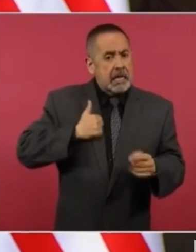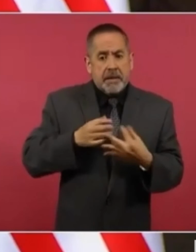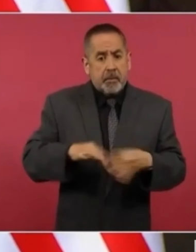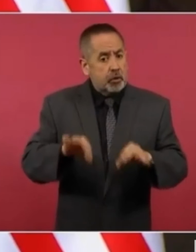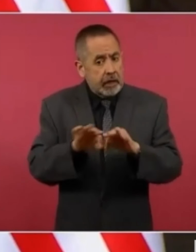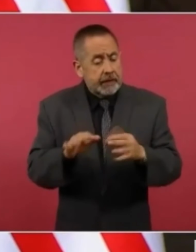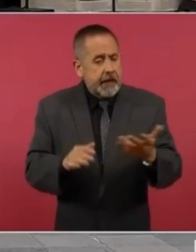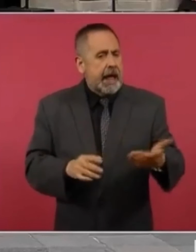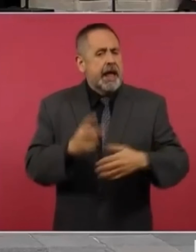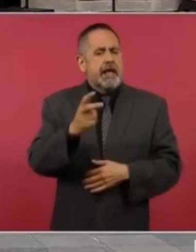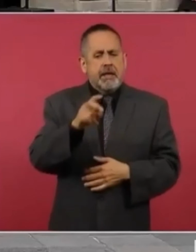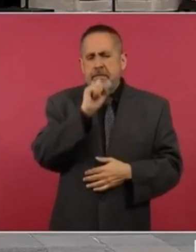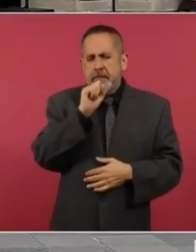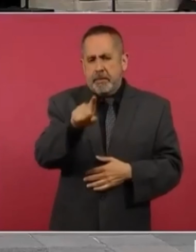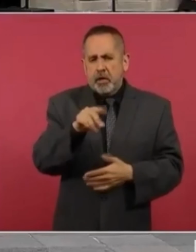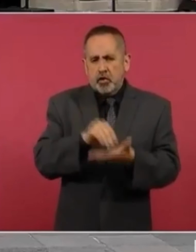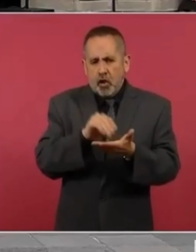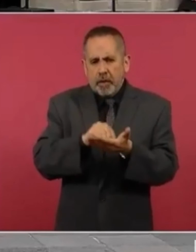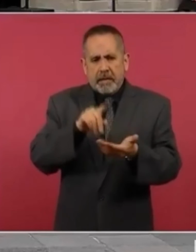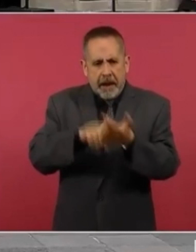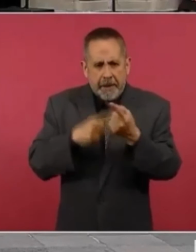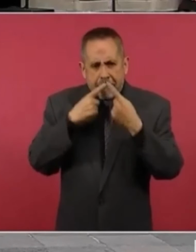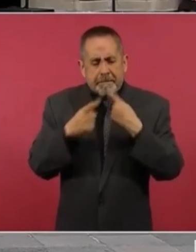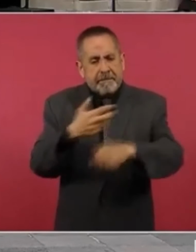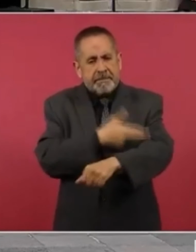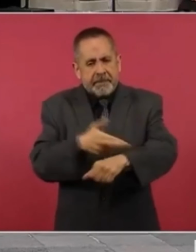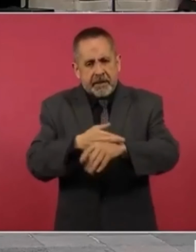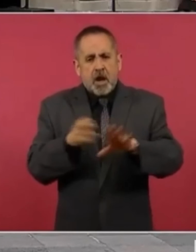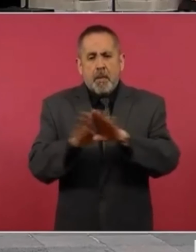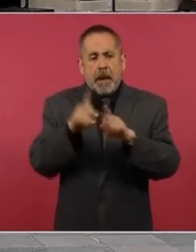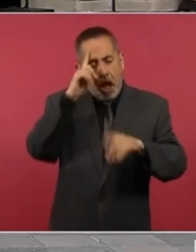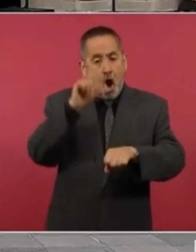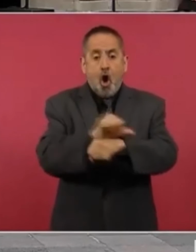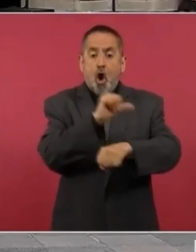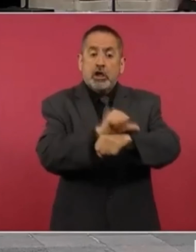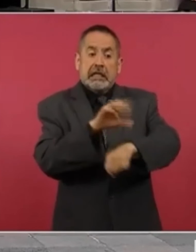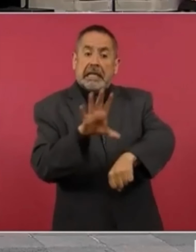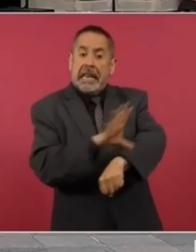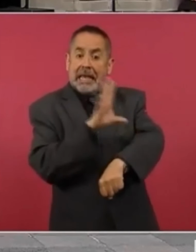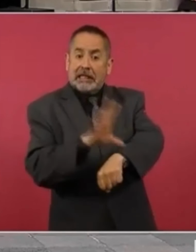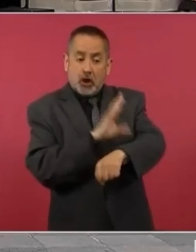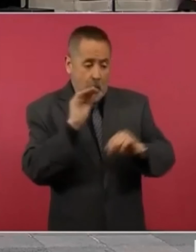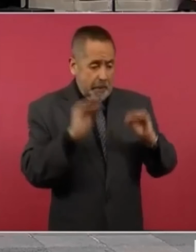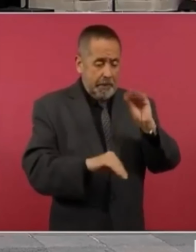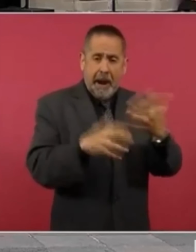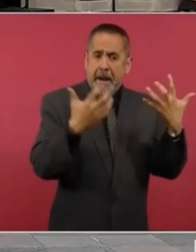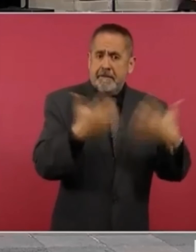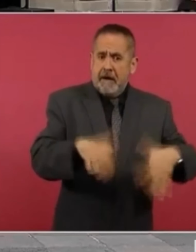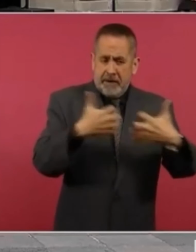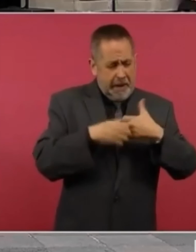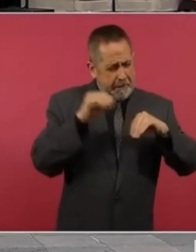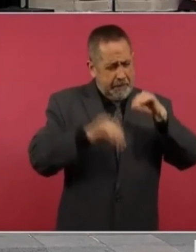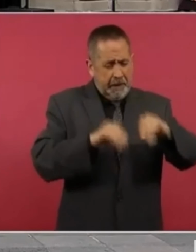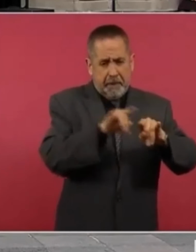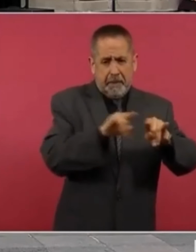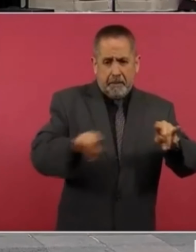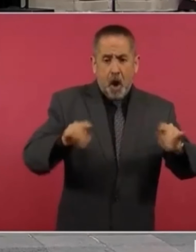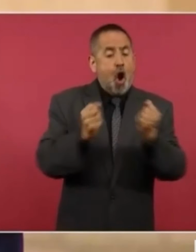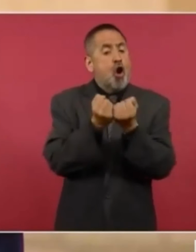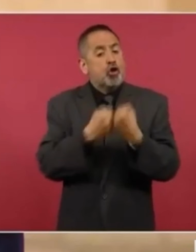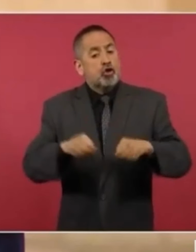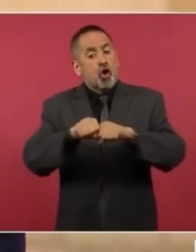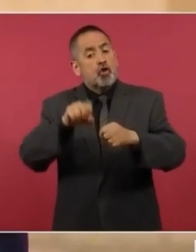todavía seguimos examinando. Lo mismo se aplica a los vehículos eléctricos. Estamos construyendo vehículos eléctricos con nuestros socios